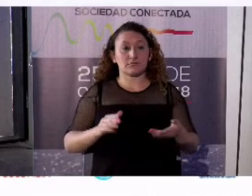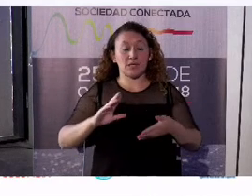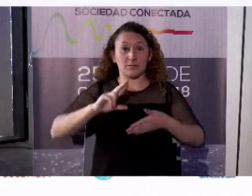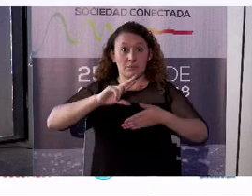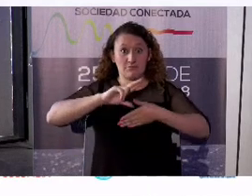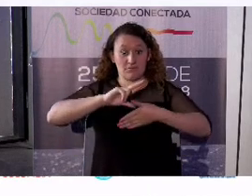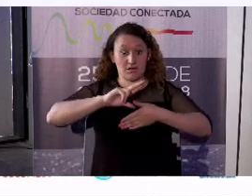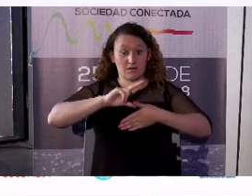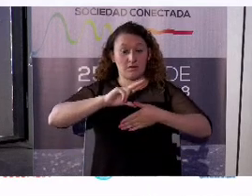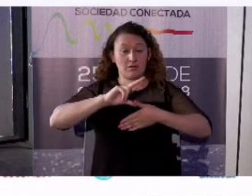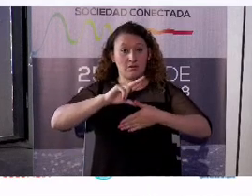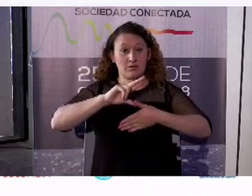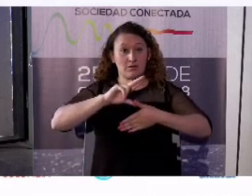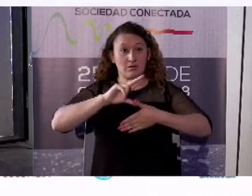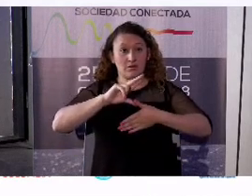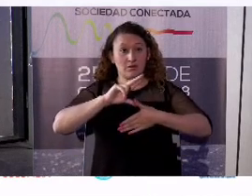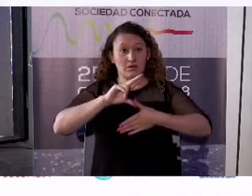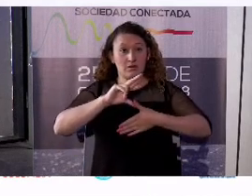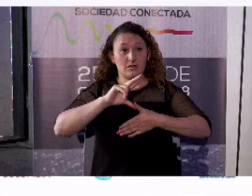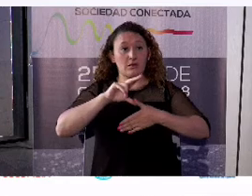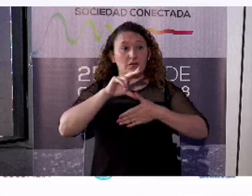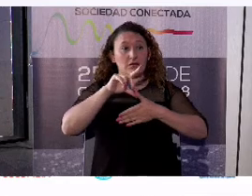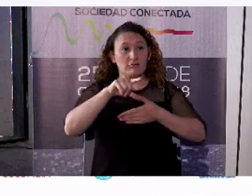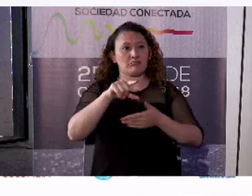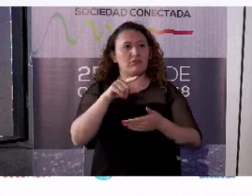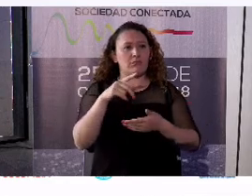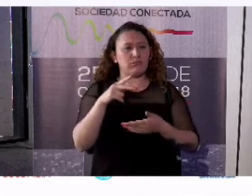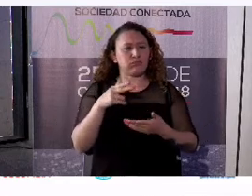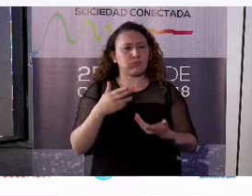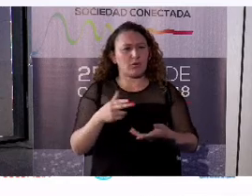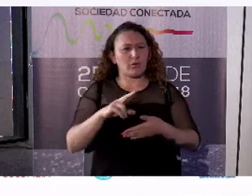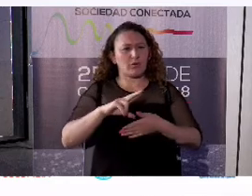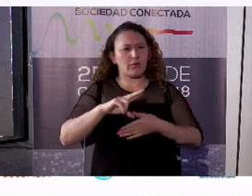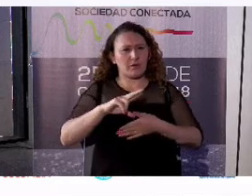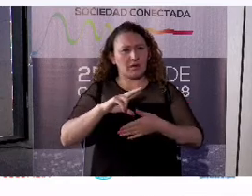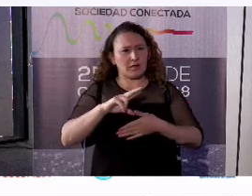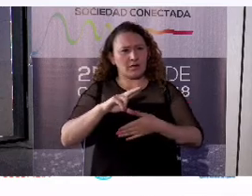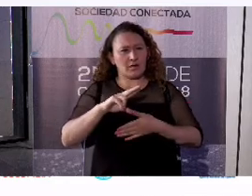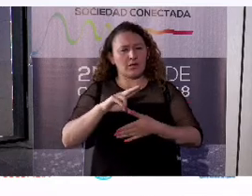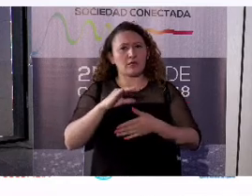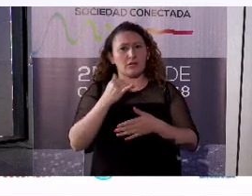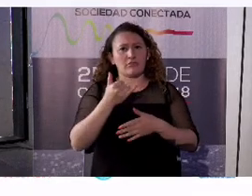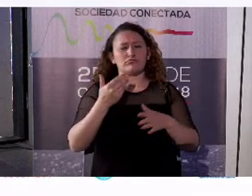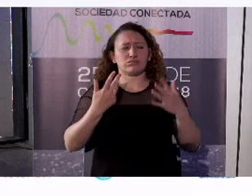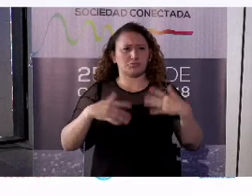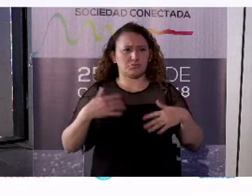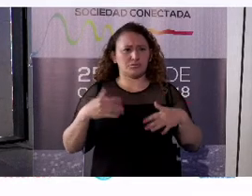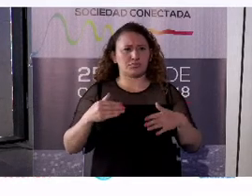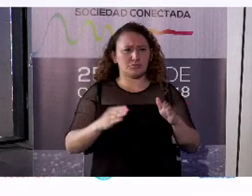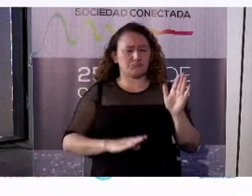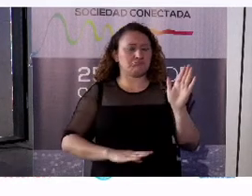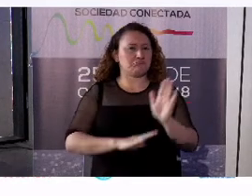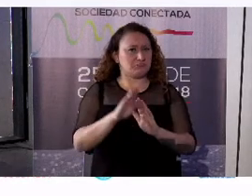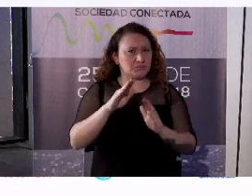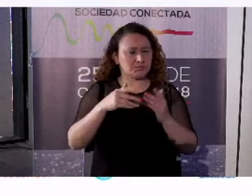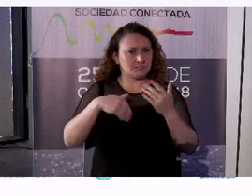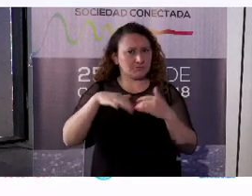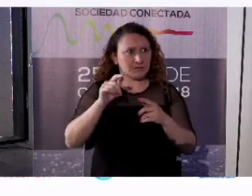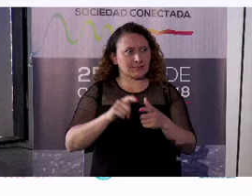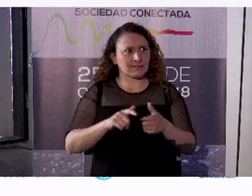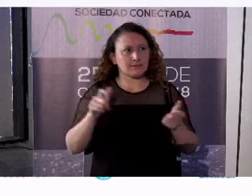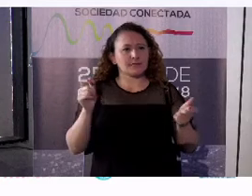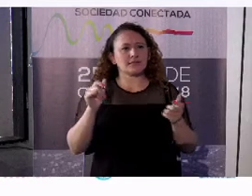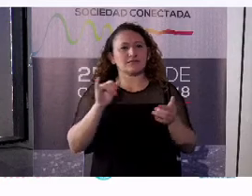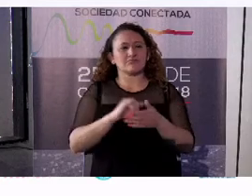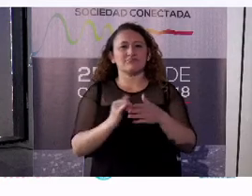latina justamente es quien uno de los países que promete más crecimiento en este sentido se está desarrollando el el